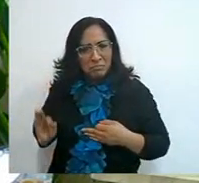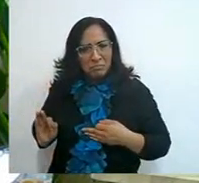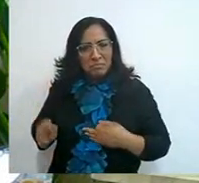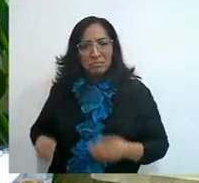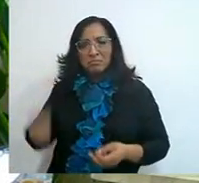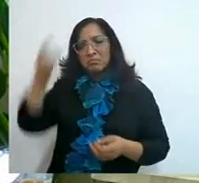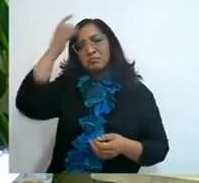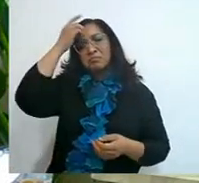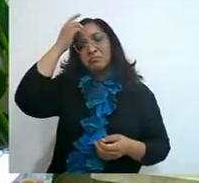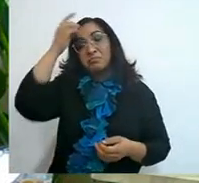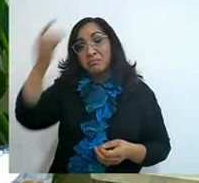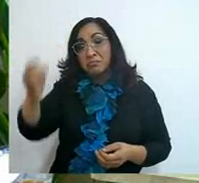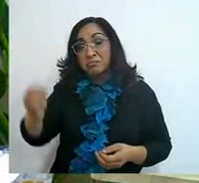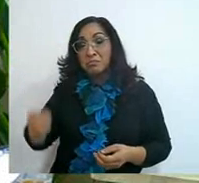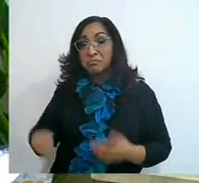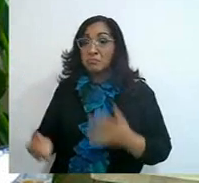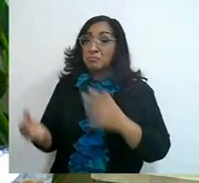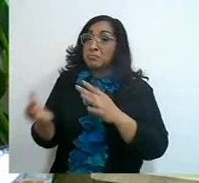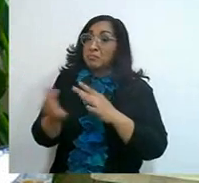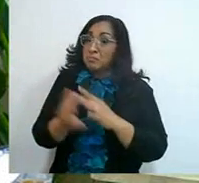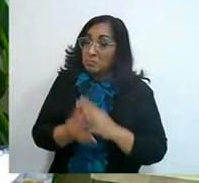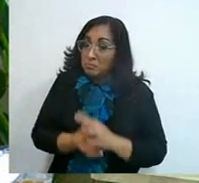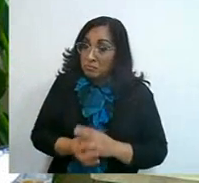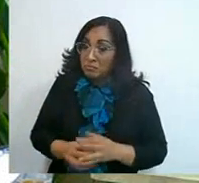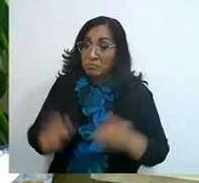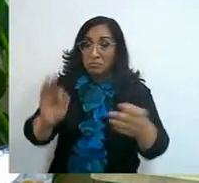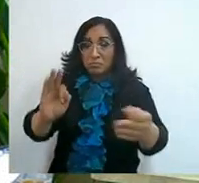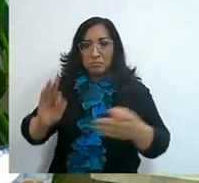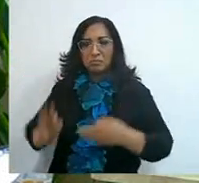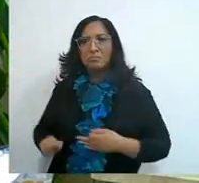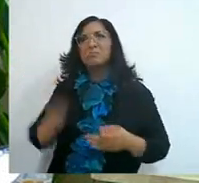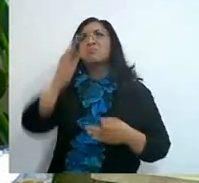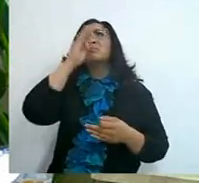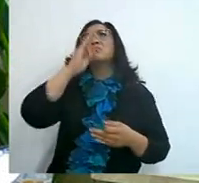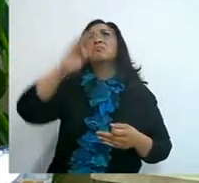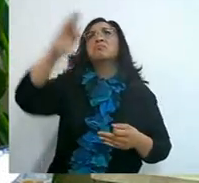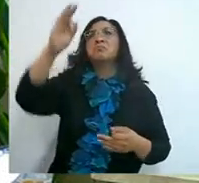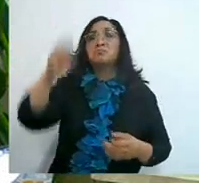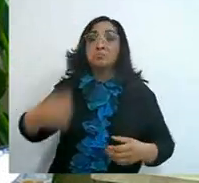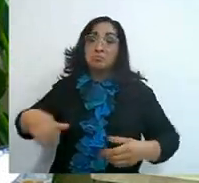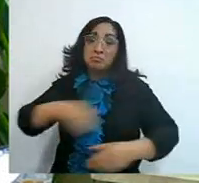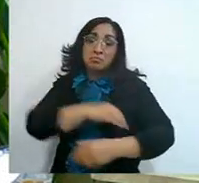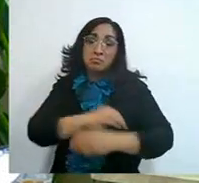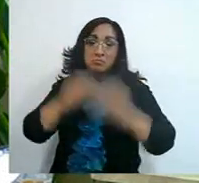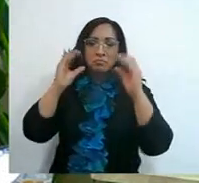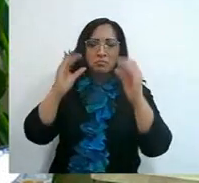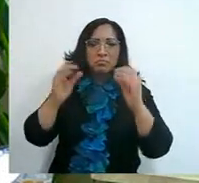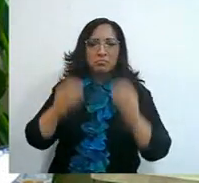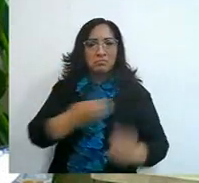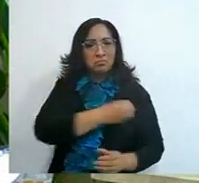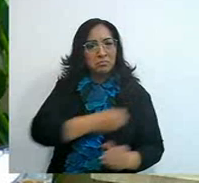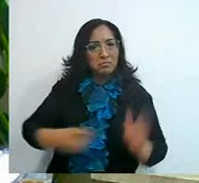Y Dios tiene compromiso con el que tiene pacto porque guarda sus mandamientos.